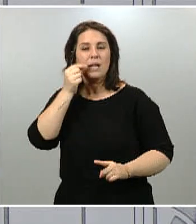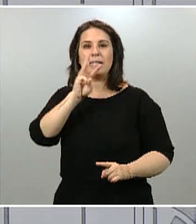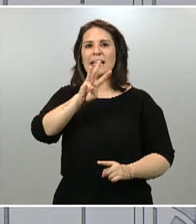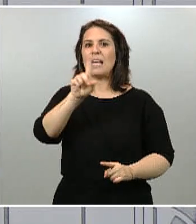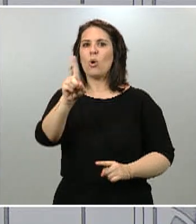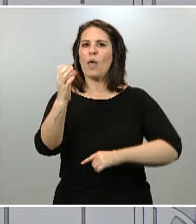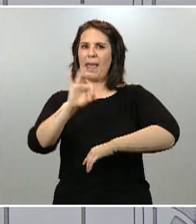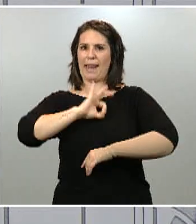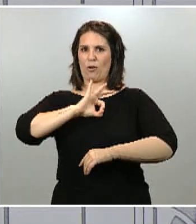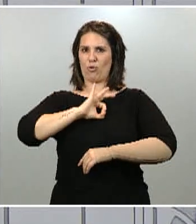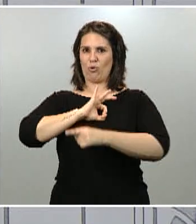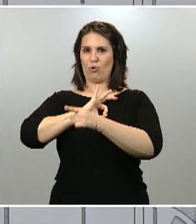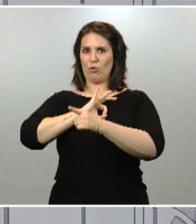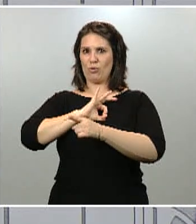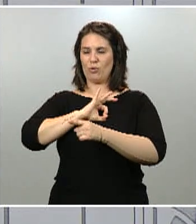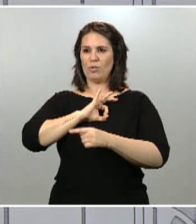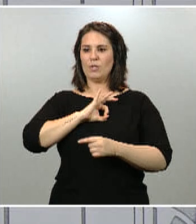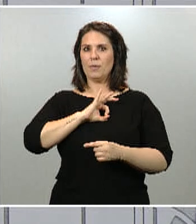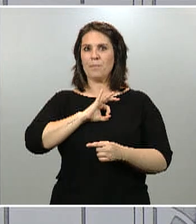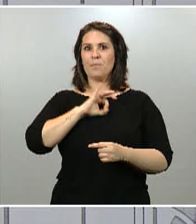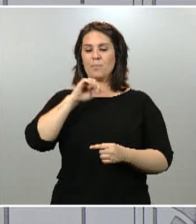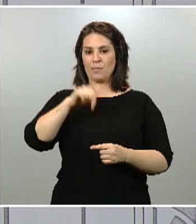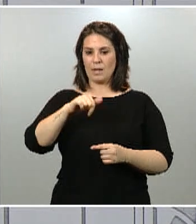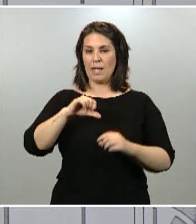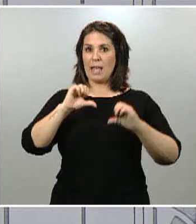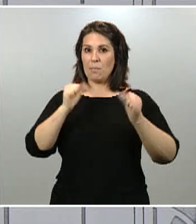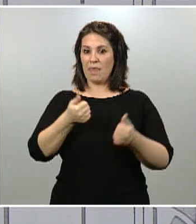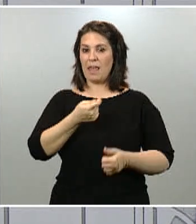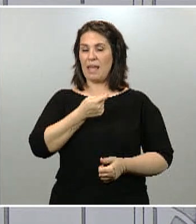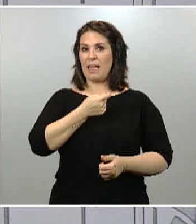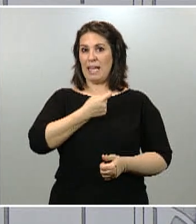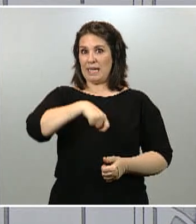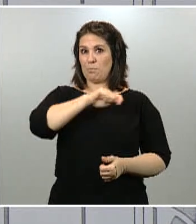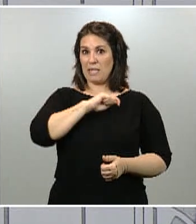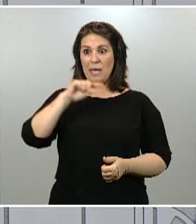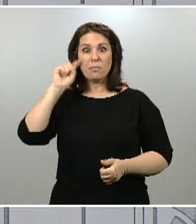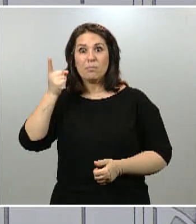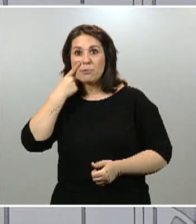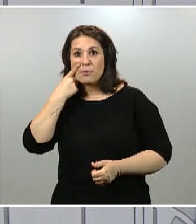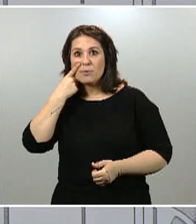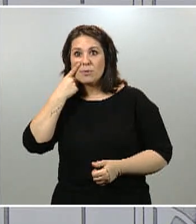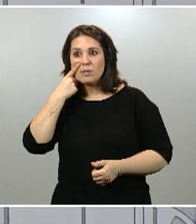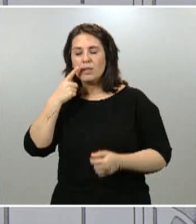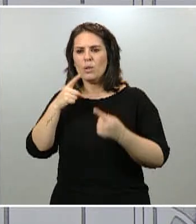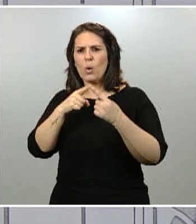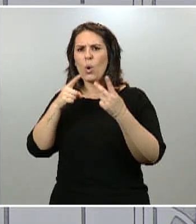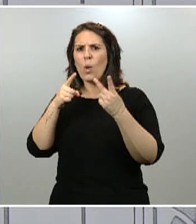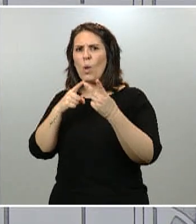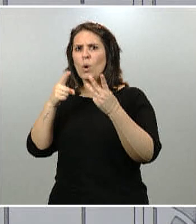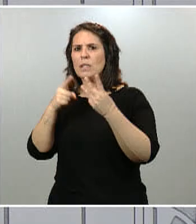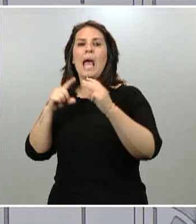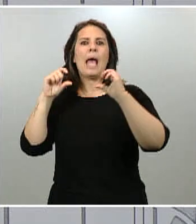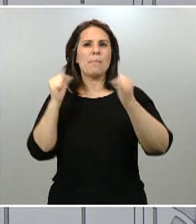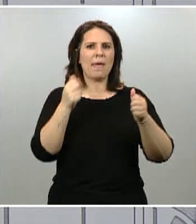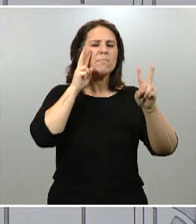de la detección de los primeros casos en España, estudios en las muestras de los centros centinelas, de los médicos